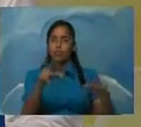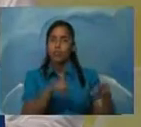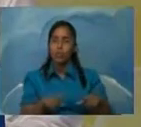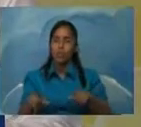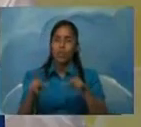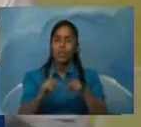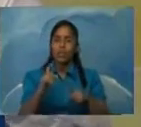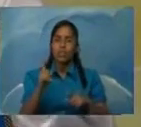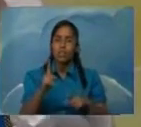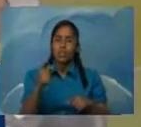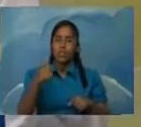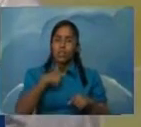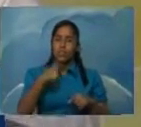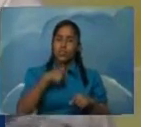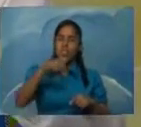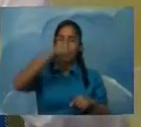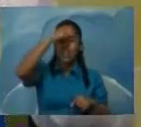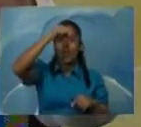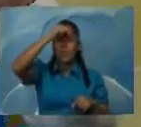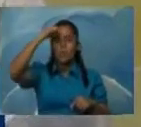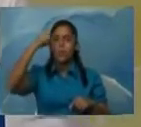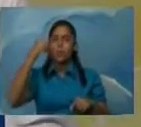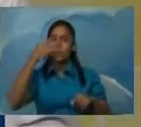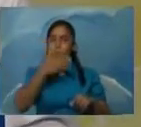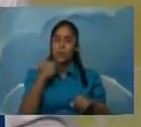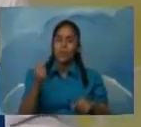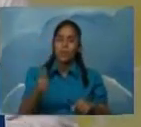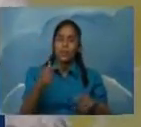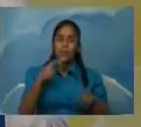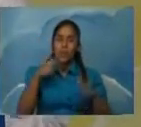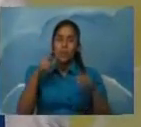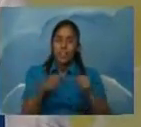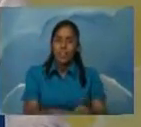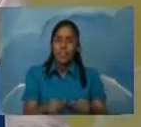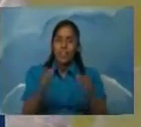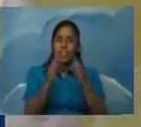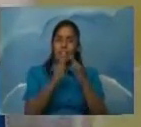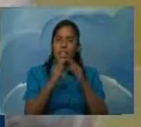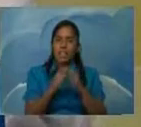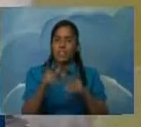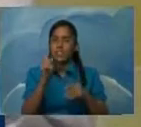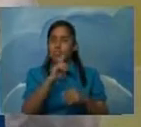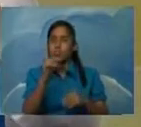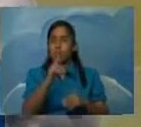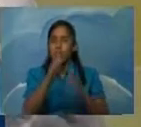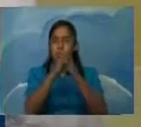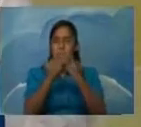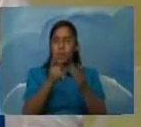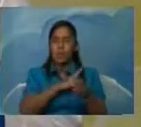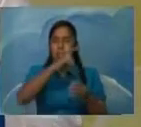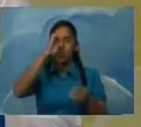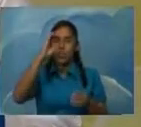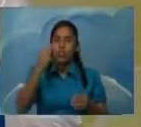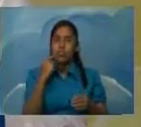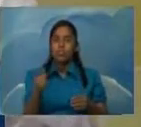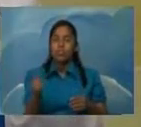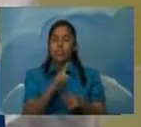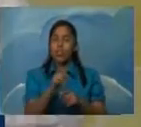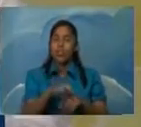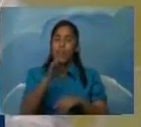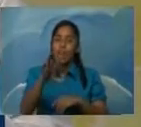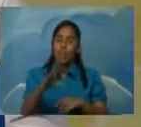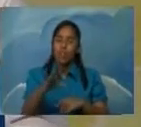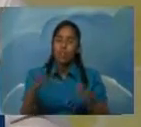yo este domingo yo me voy a quedar en mi casa. No, la palabra de Dios dice, no dejando de congregarnos